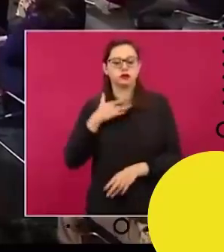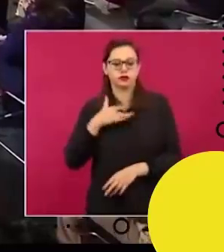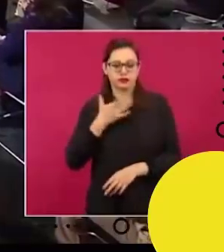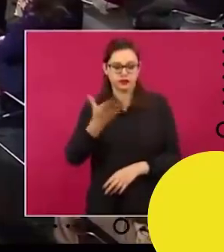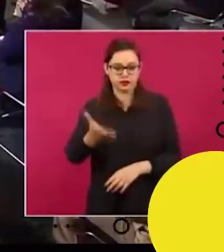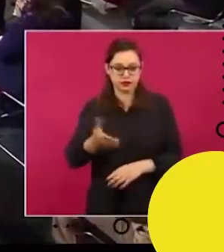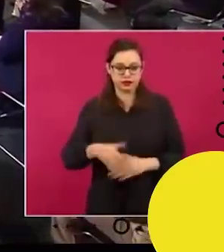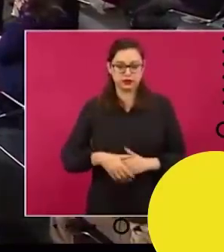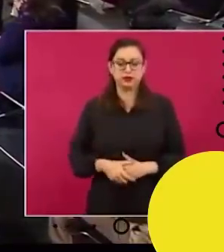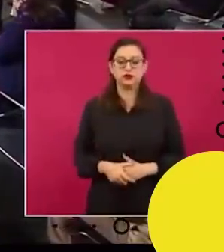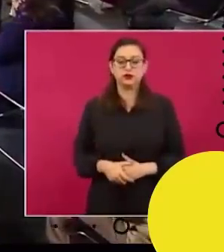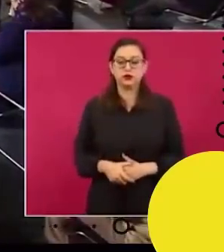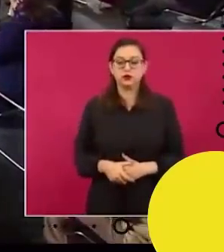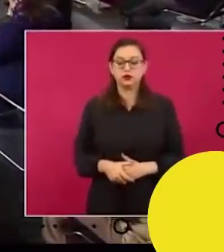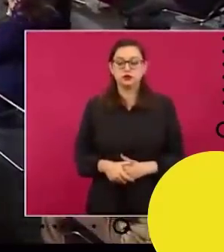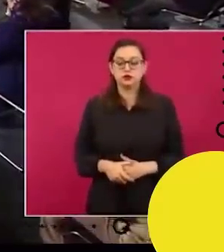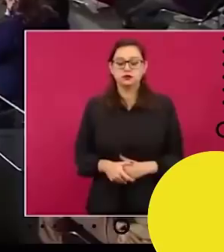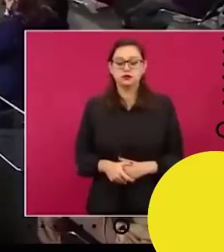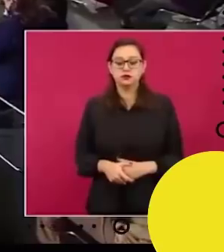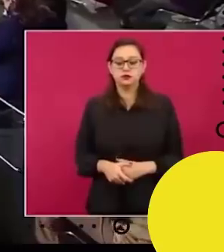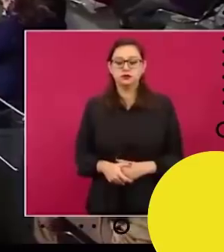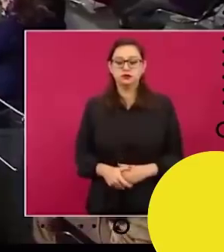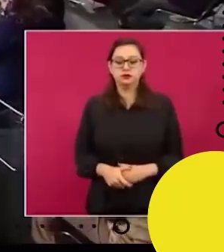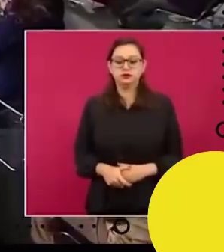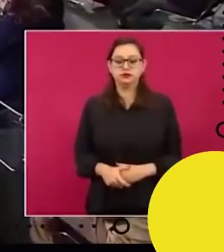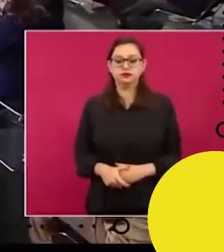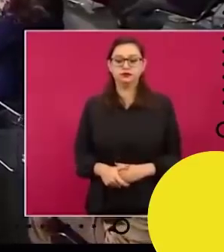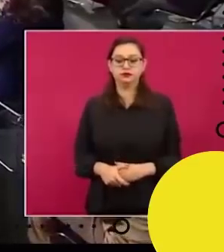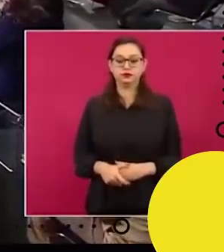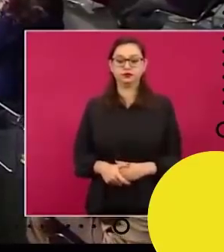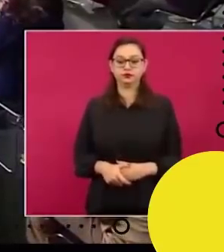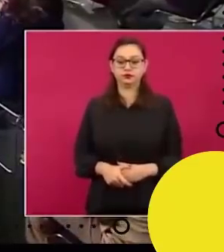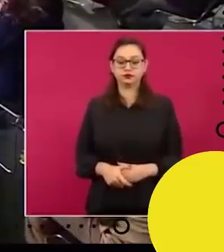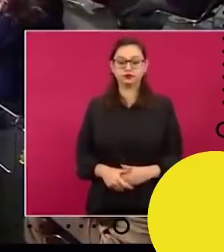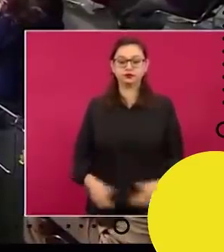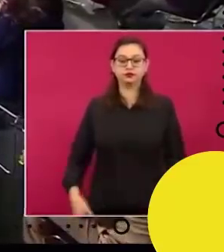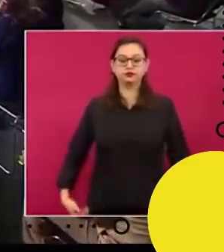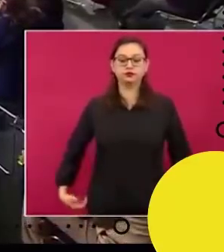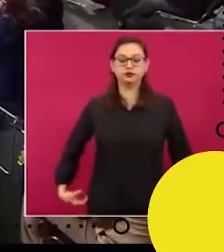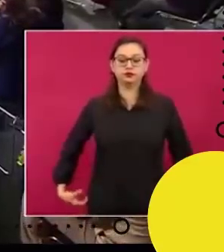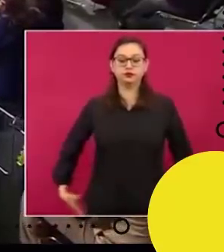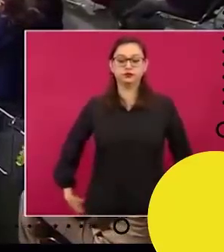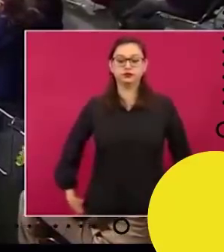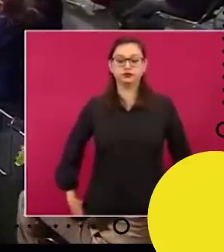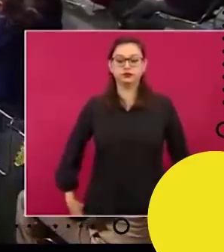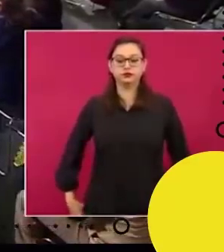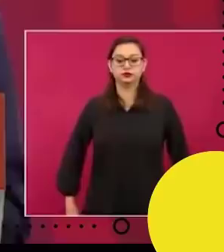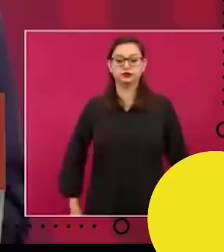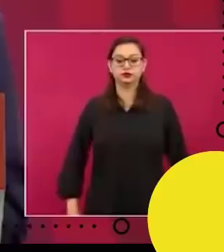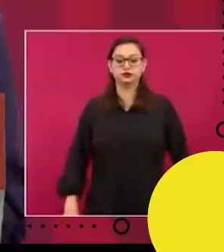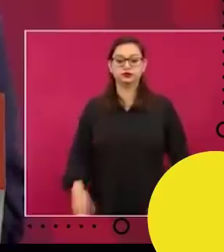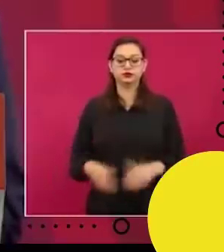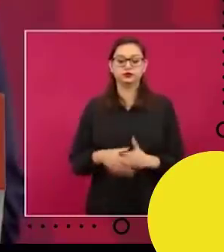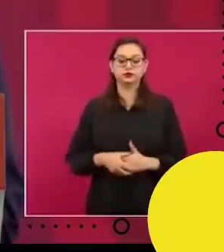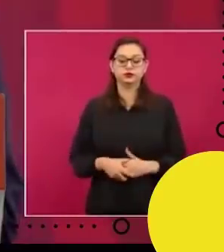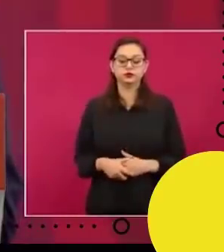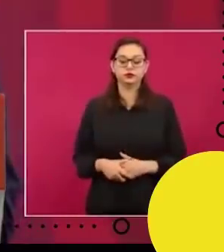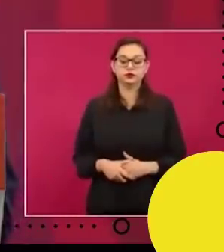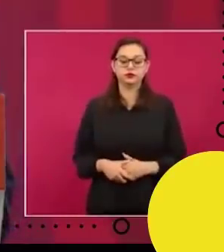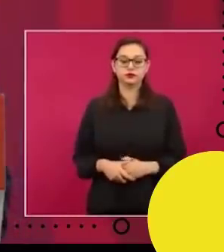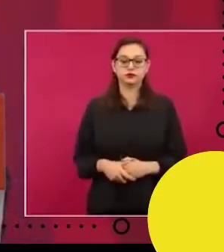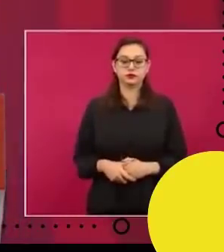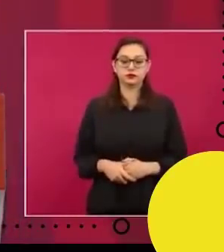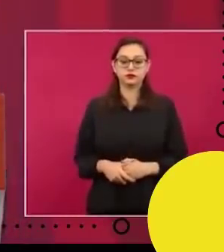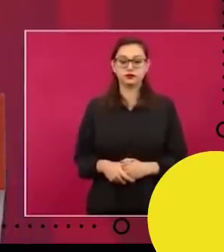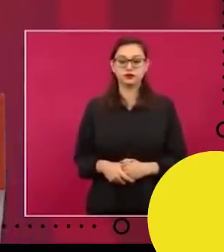es informar que son pocas, muy pocas las